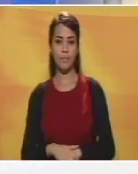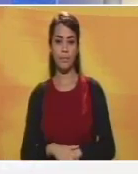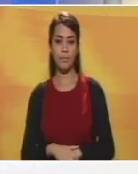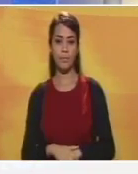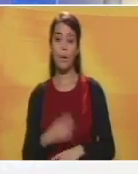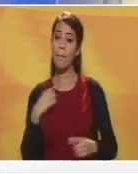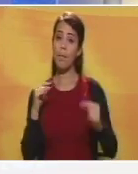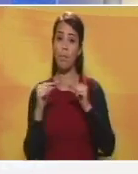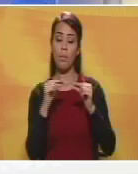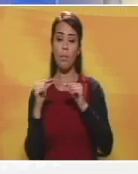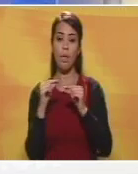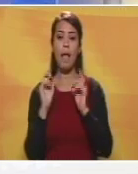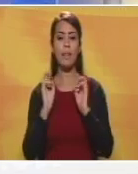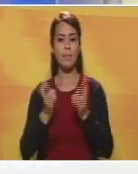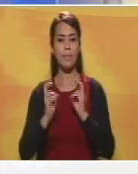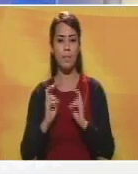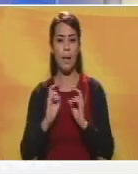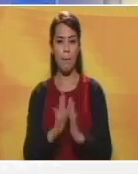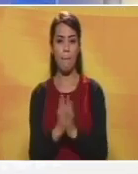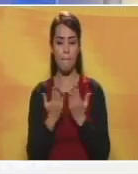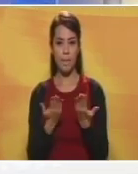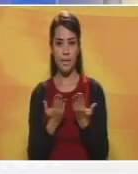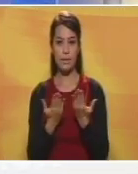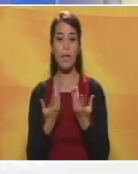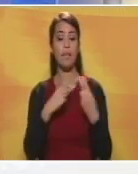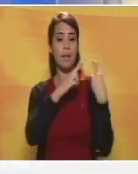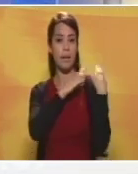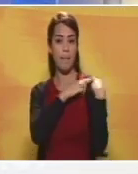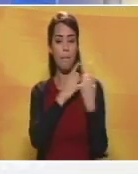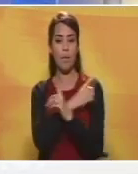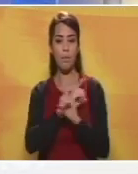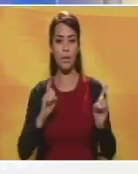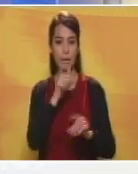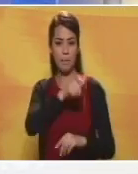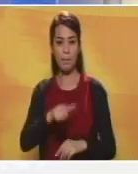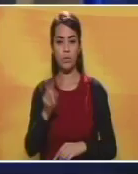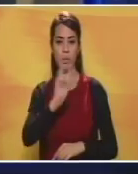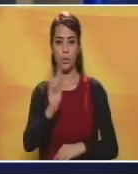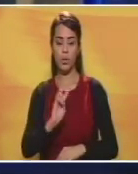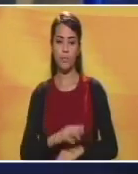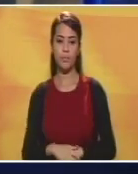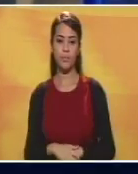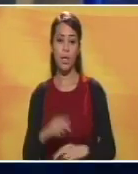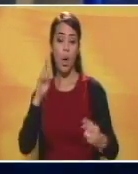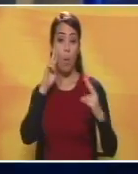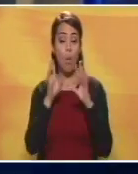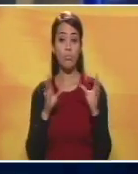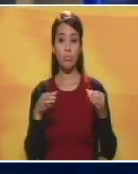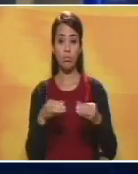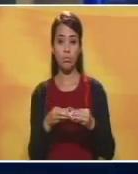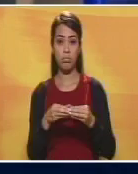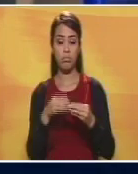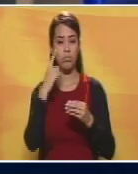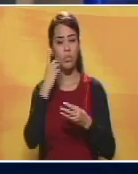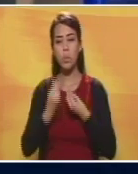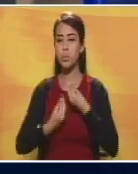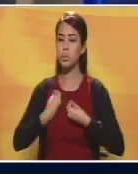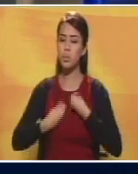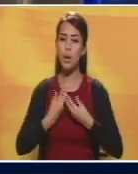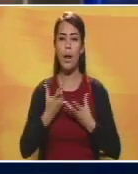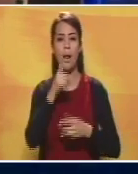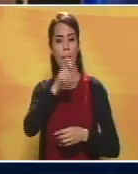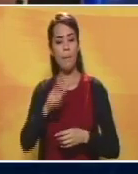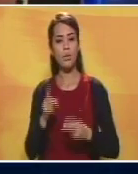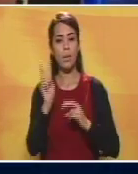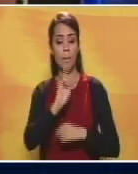para discutir el tema de visas de responsabilidad democrática para los venezolanos. En el encuentro, Florido planteó las inquietudes de los venezolanos